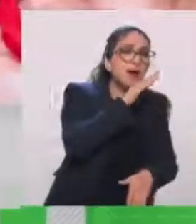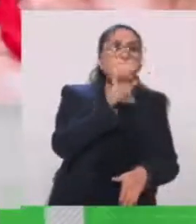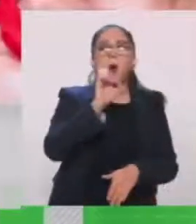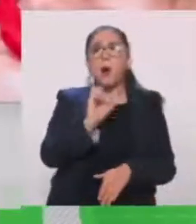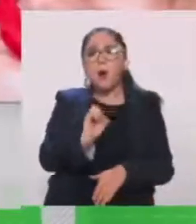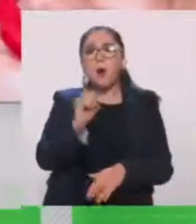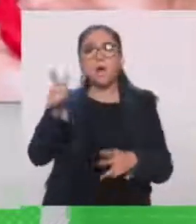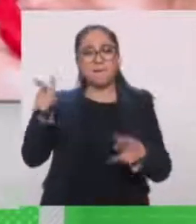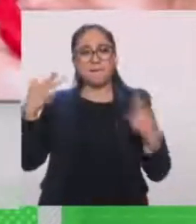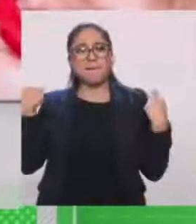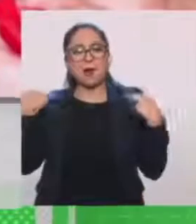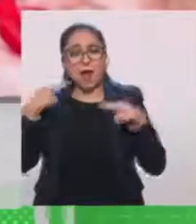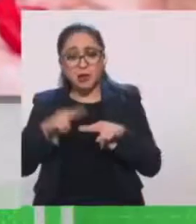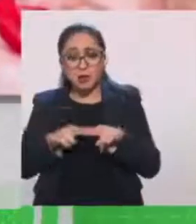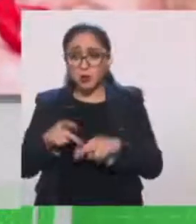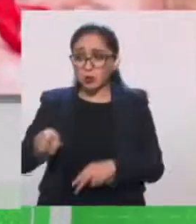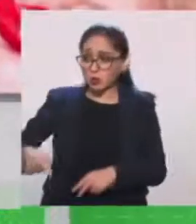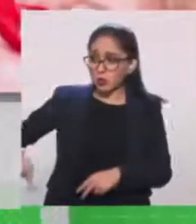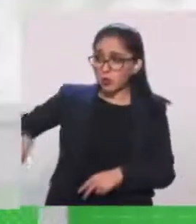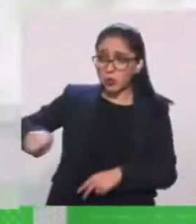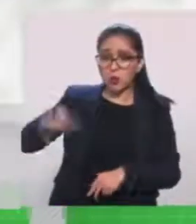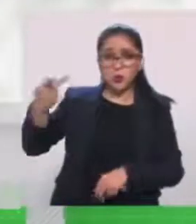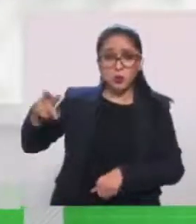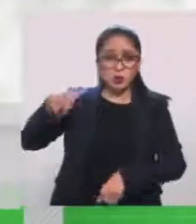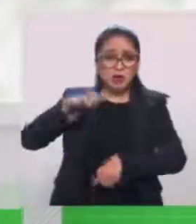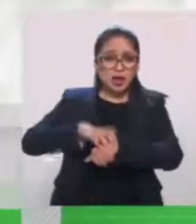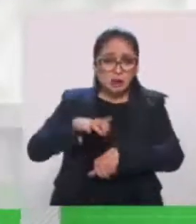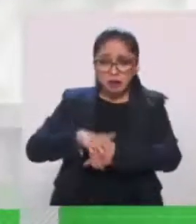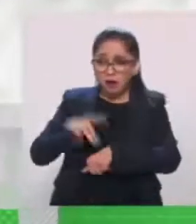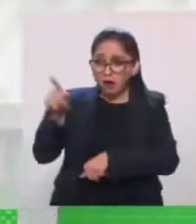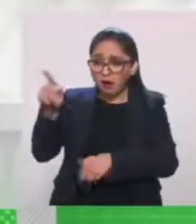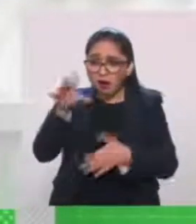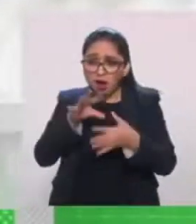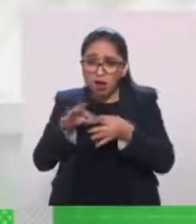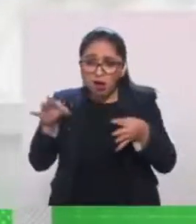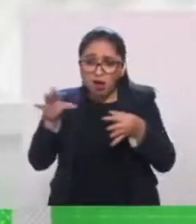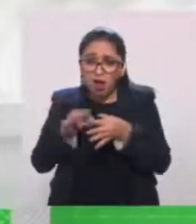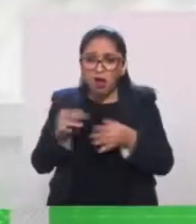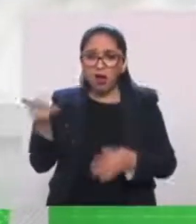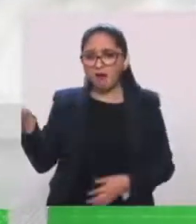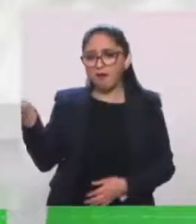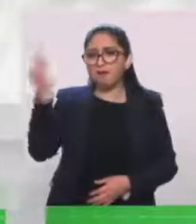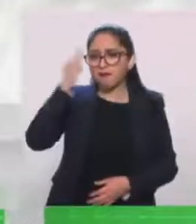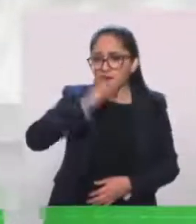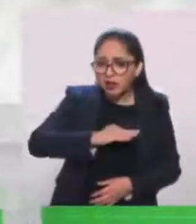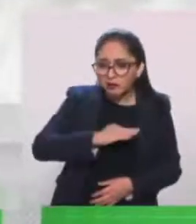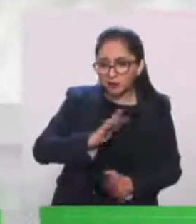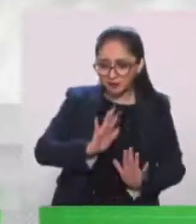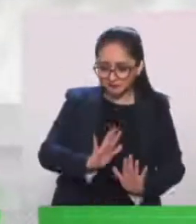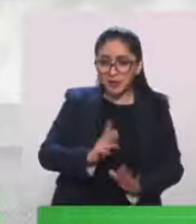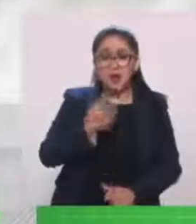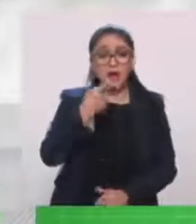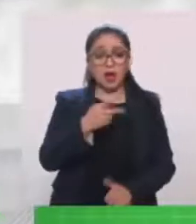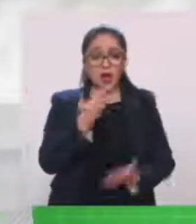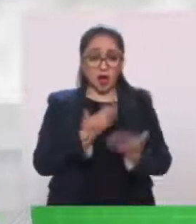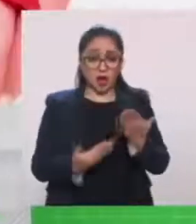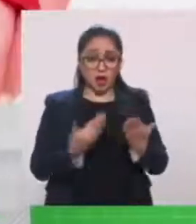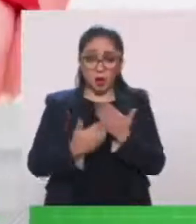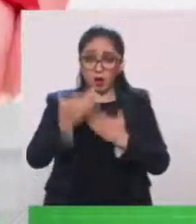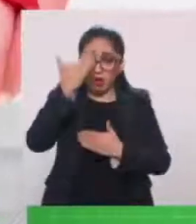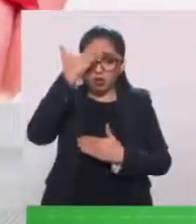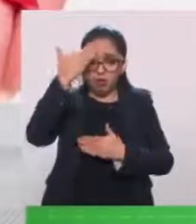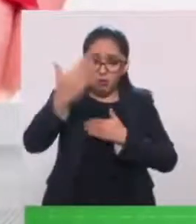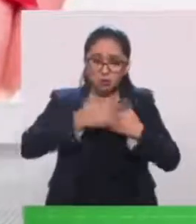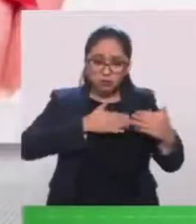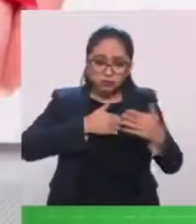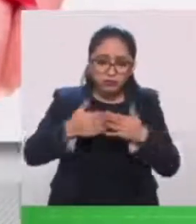Pero ahora estos amigos que teníamos antes se llaman redes sociales, claro, en donde no solamente los adolescentes, sino